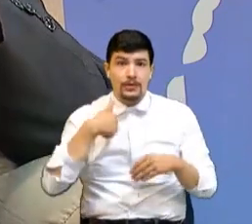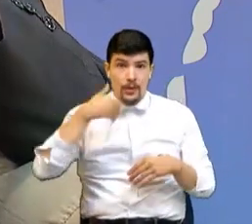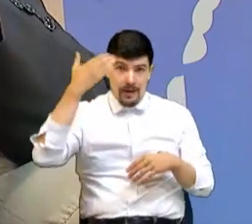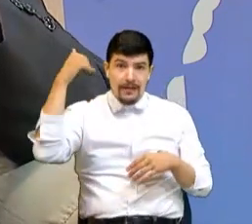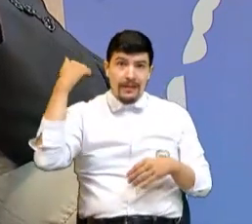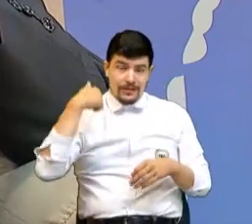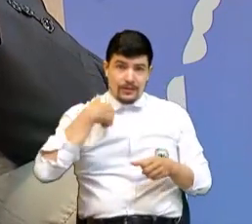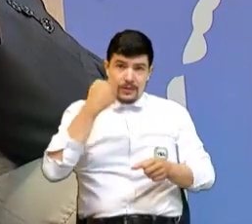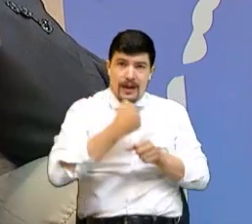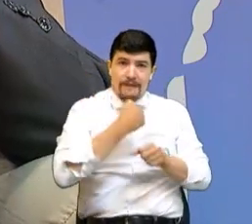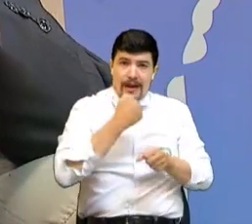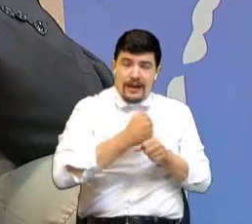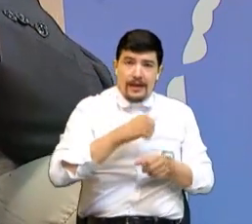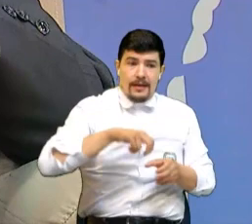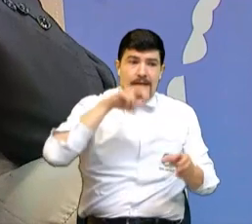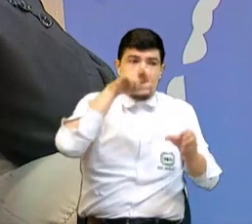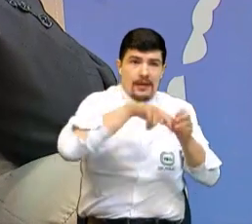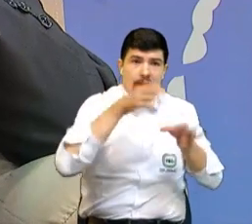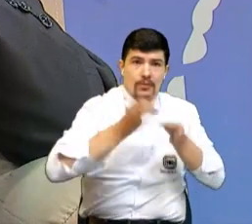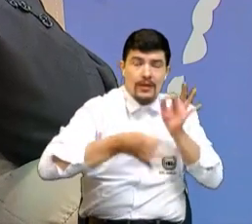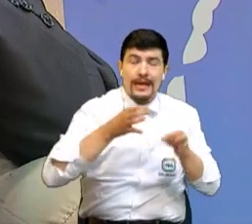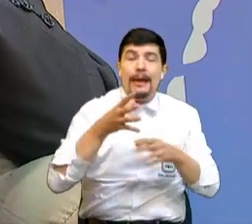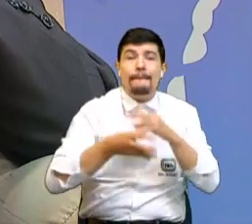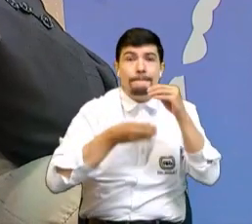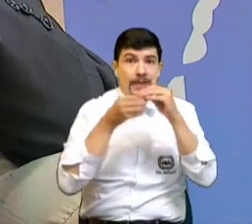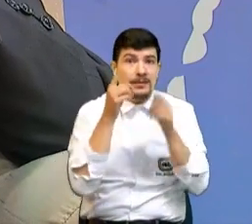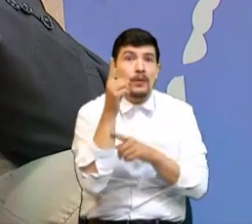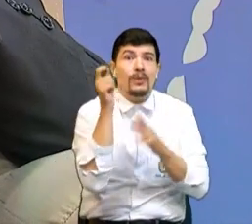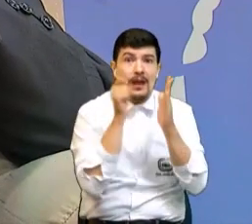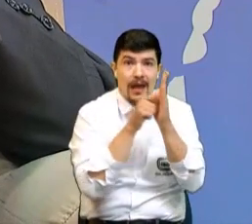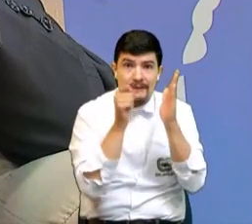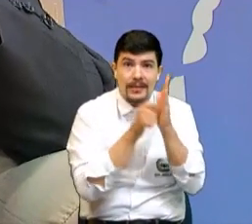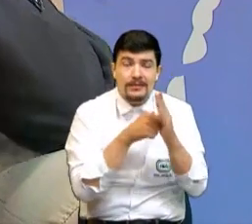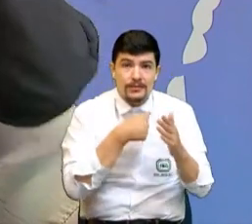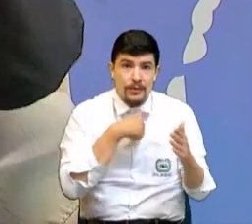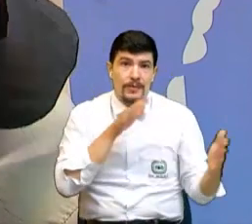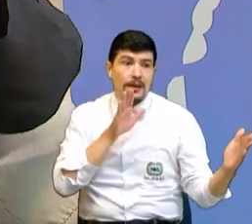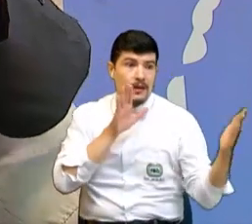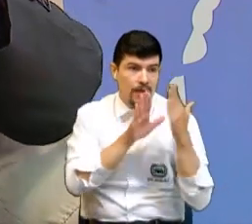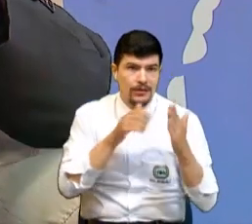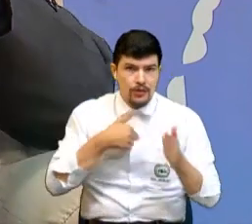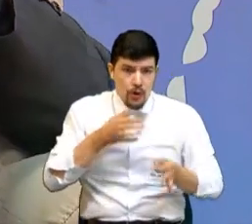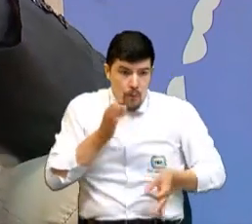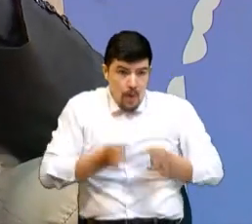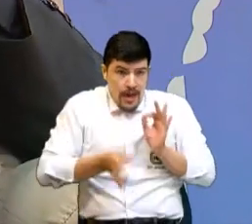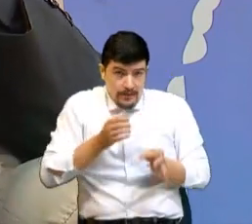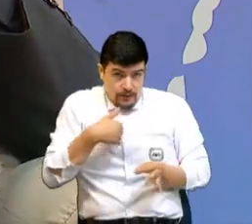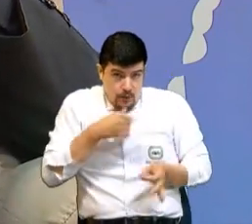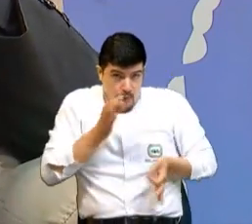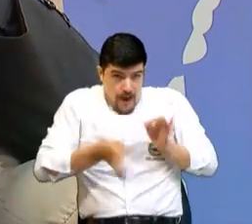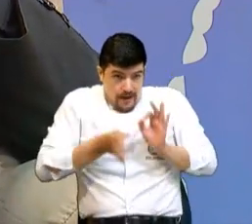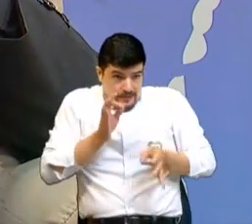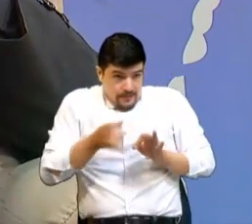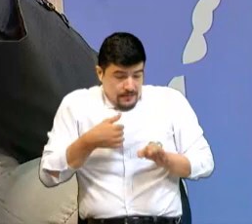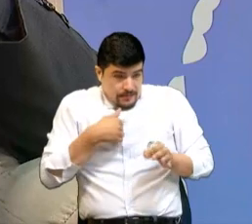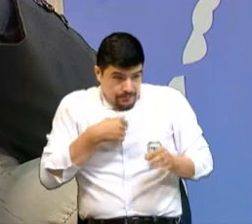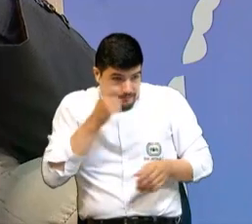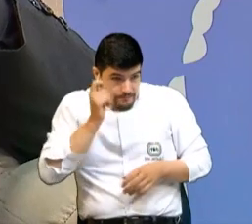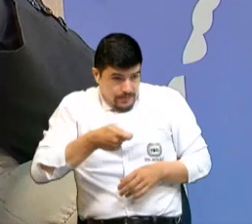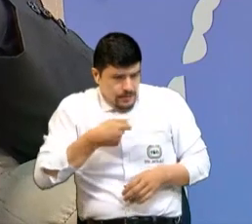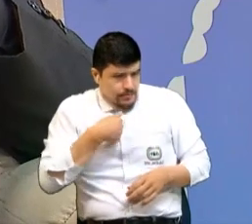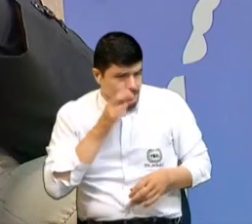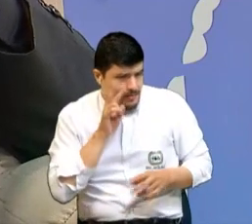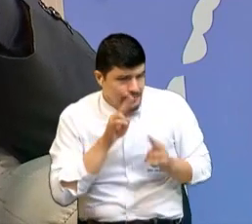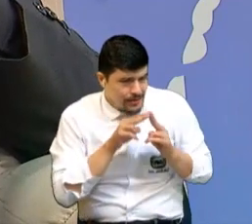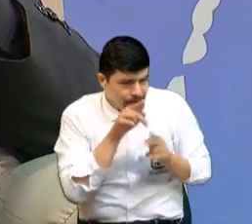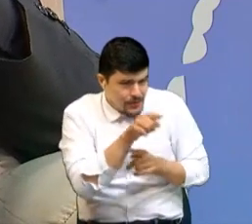funcionario judicial y en más de una ocasión me enfrenté, siendo juez incluso, a situaciones en